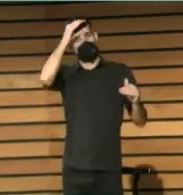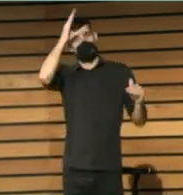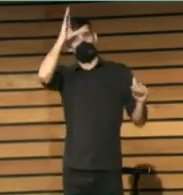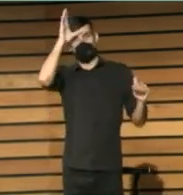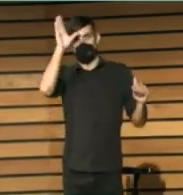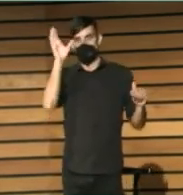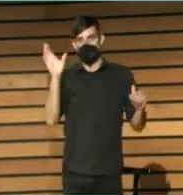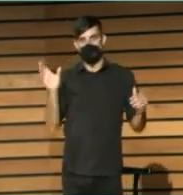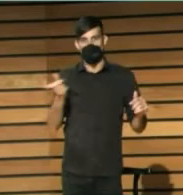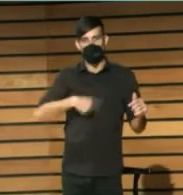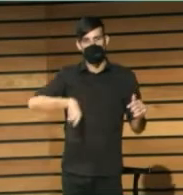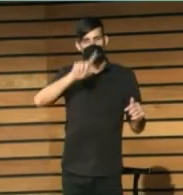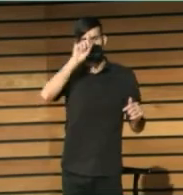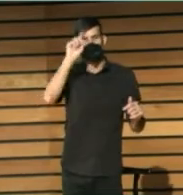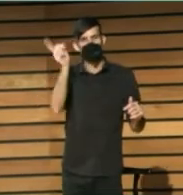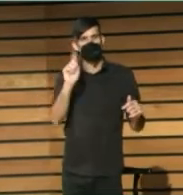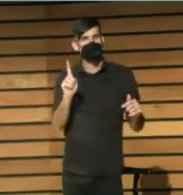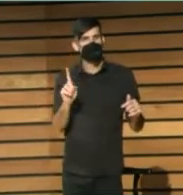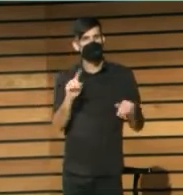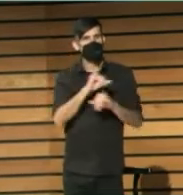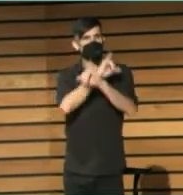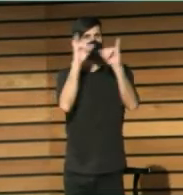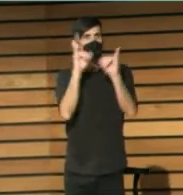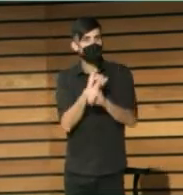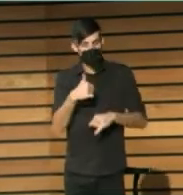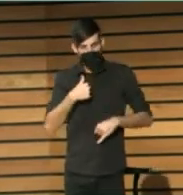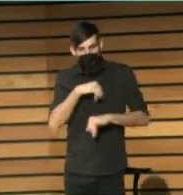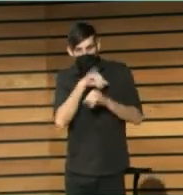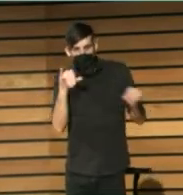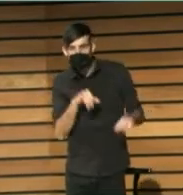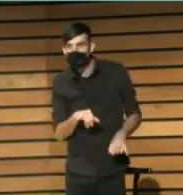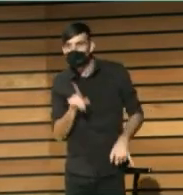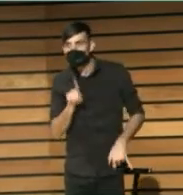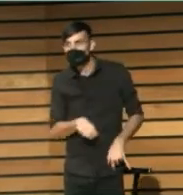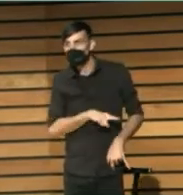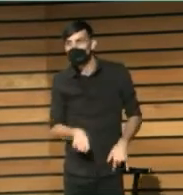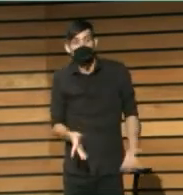No sabíamos que éramos felices, pero no teniendo nada,